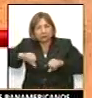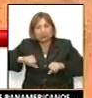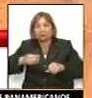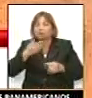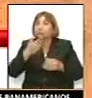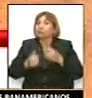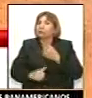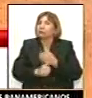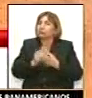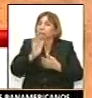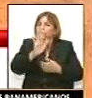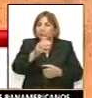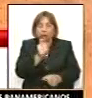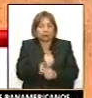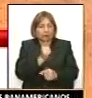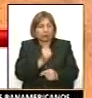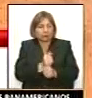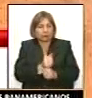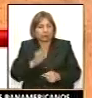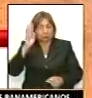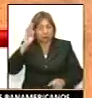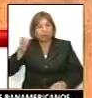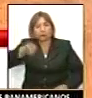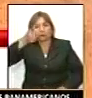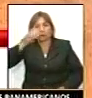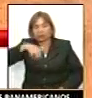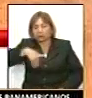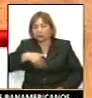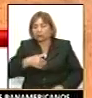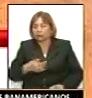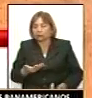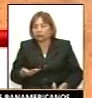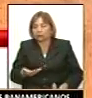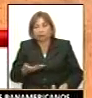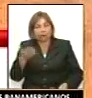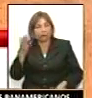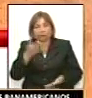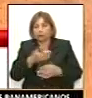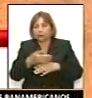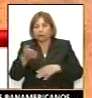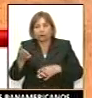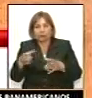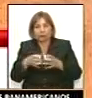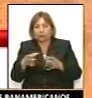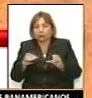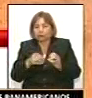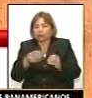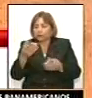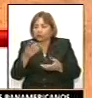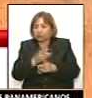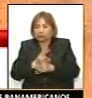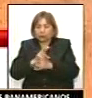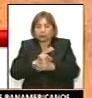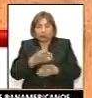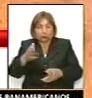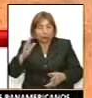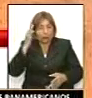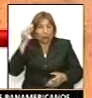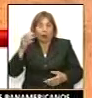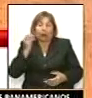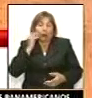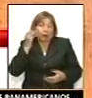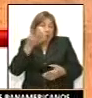en riesgo su trabajo, y de repente su jefe le llama, le dice, oye, tú has puesto en riesgo a este congresista por no cuidar su celular, eres un